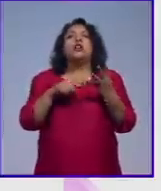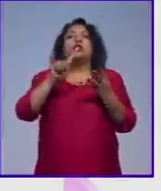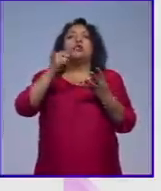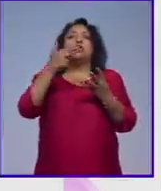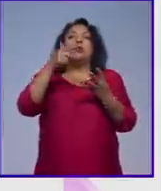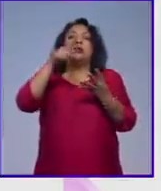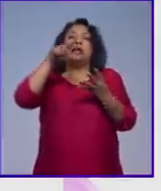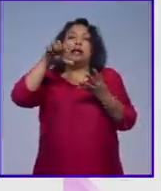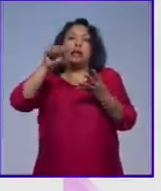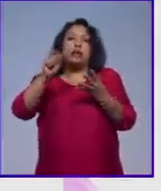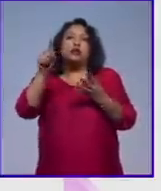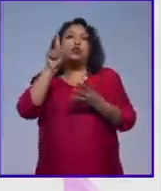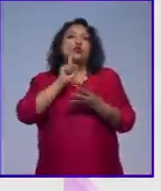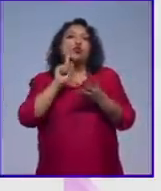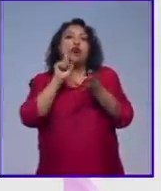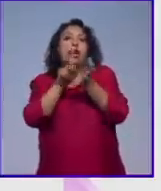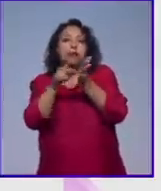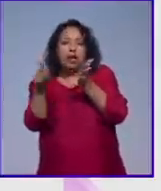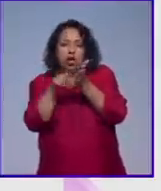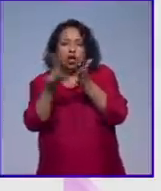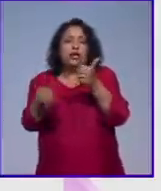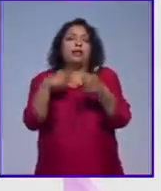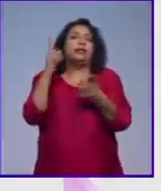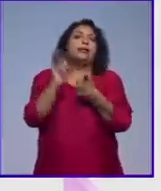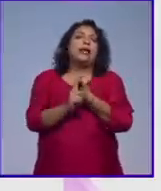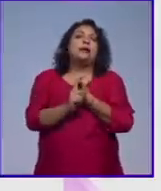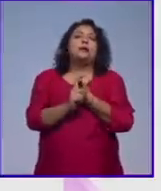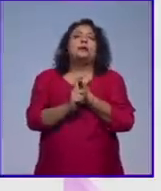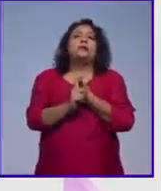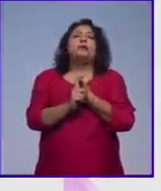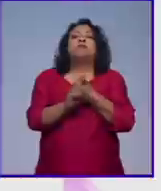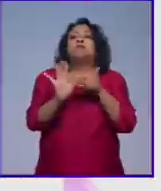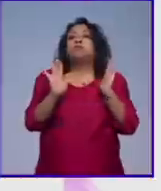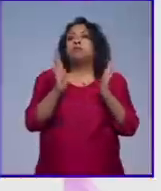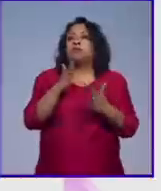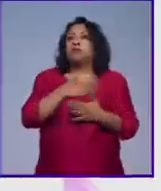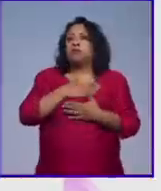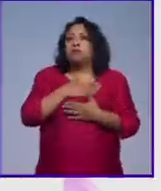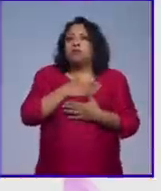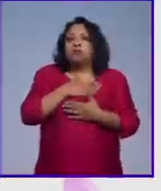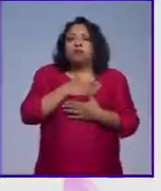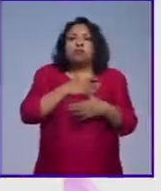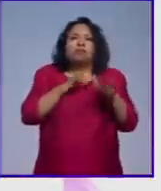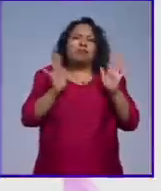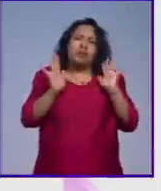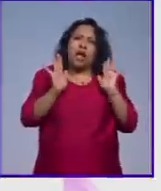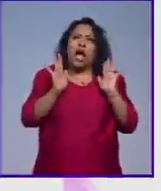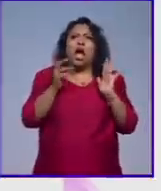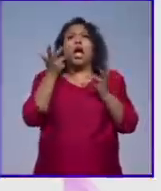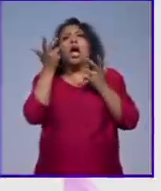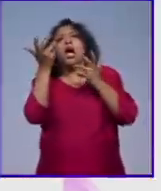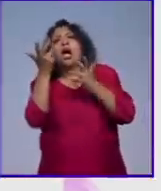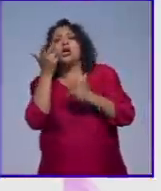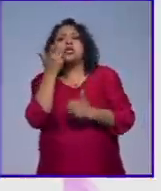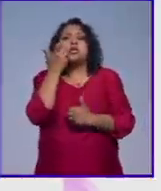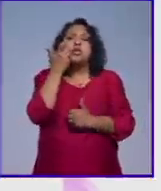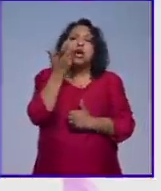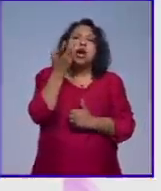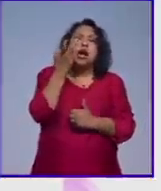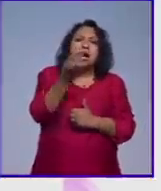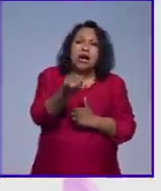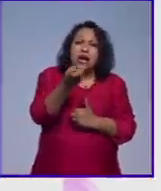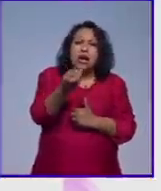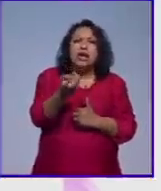thriller sobre una periodista, y yo, no es que aspiremos a que esto